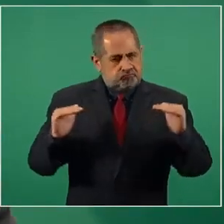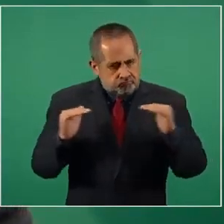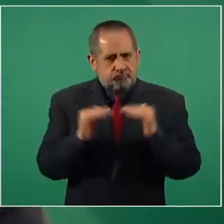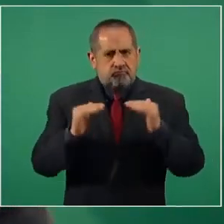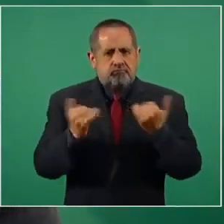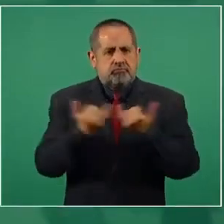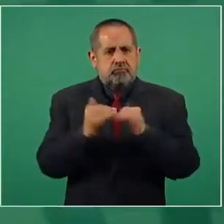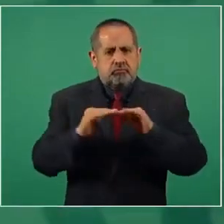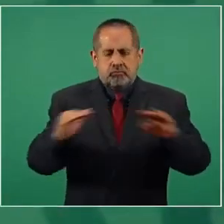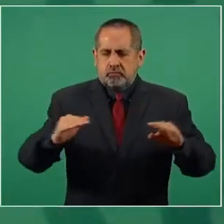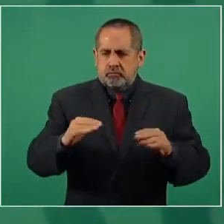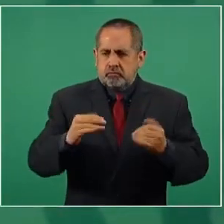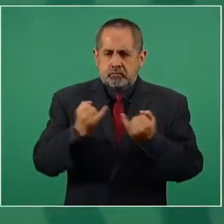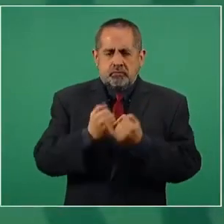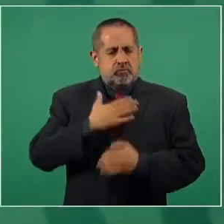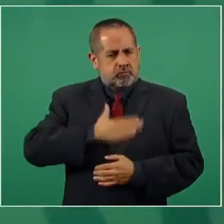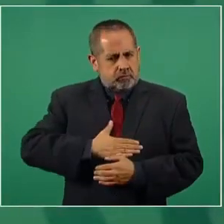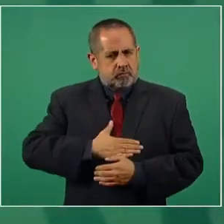que nadie se quede atrás,